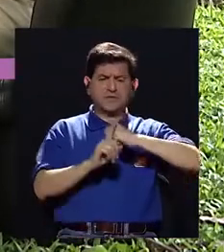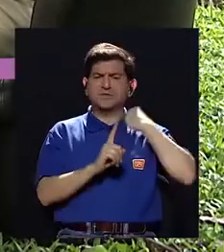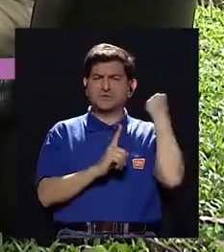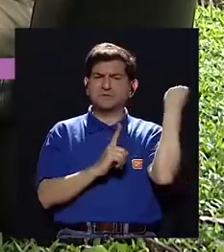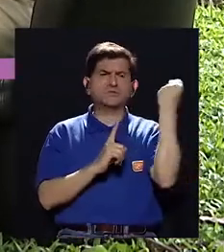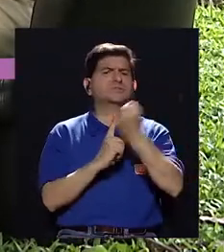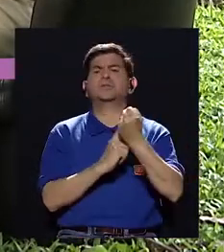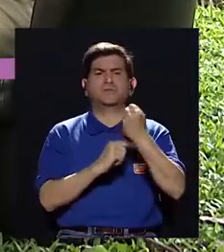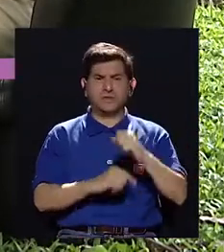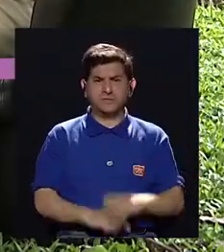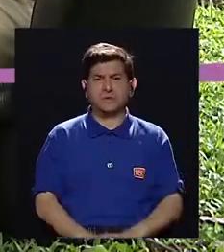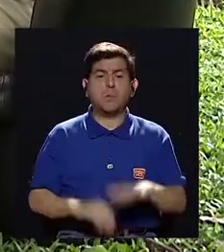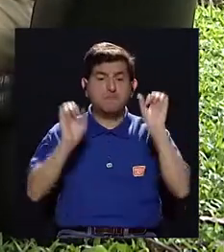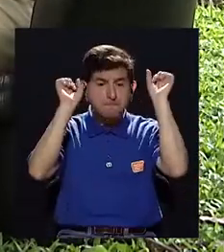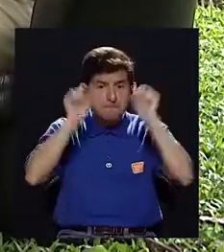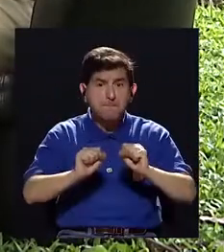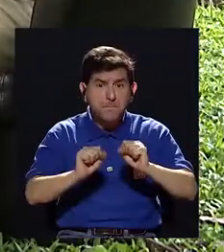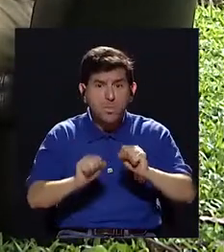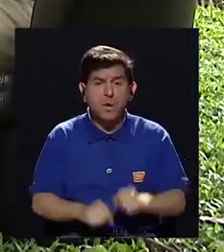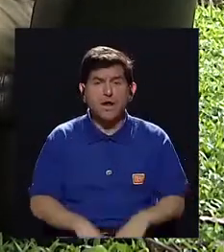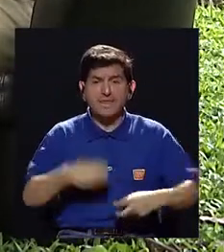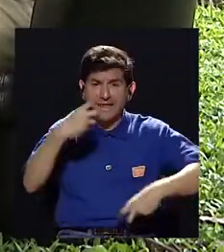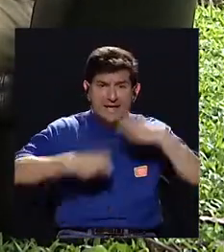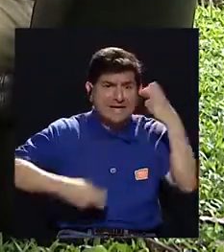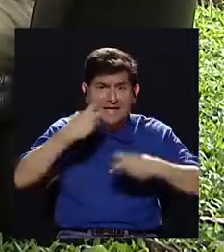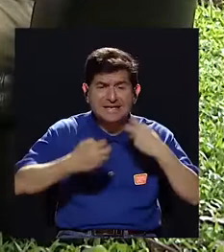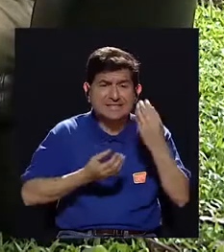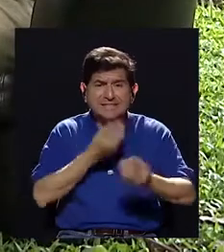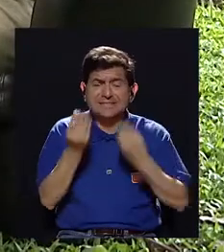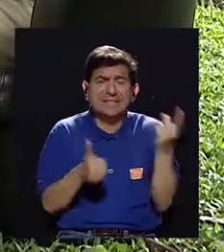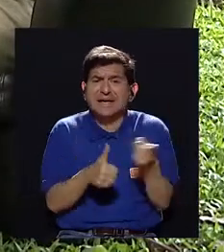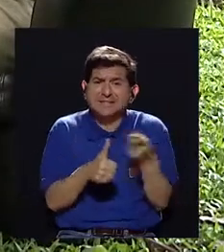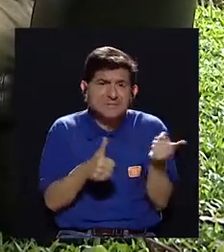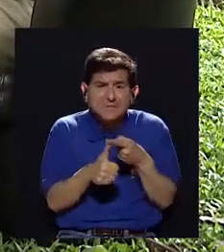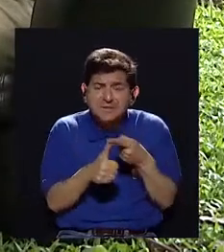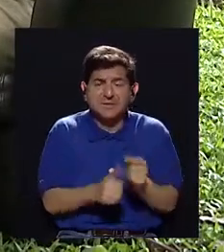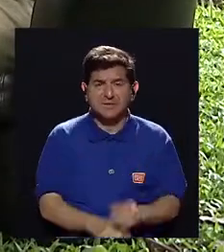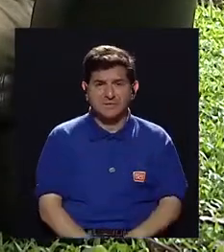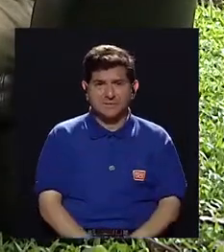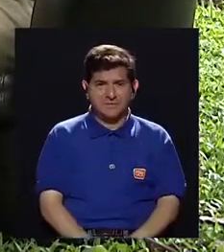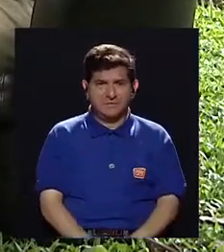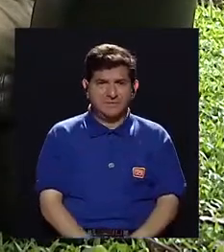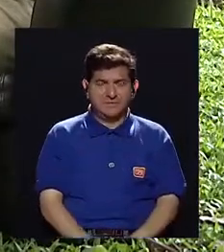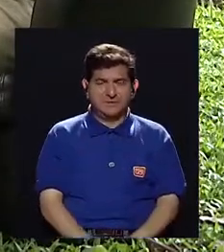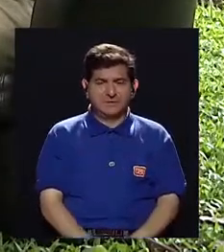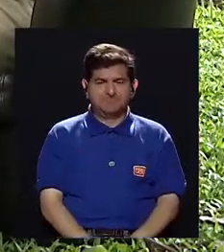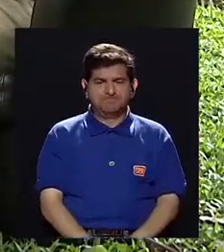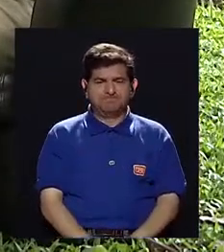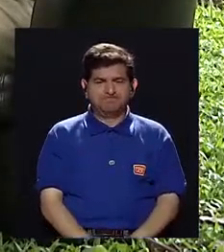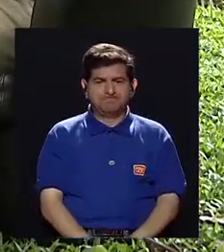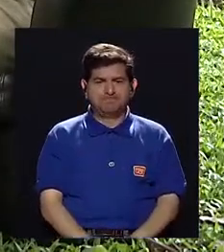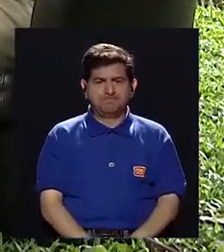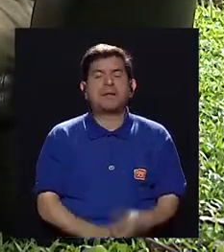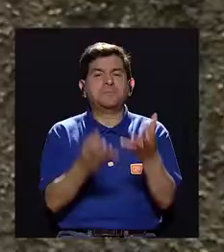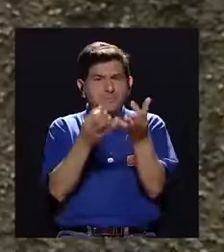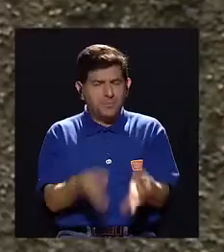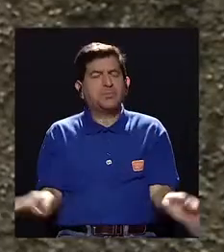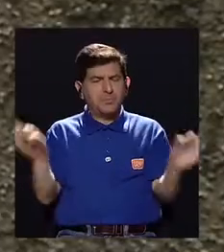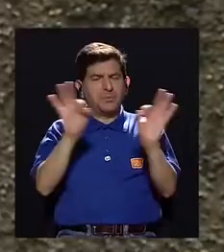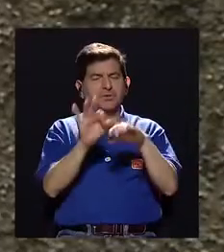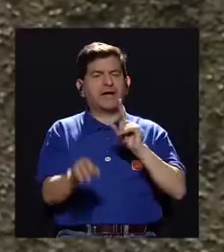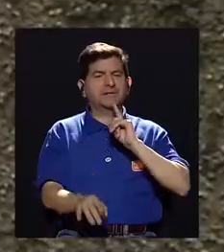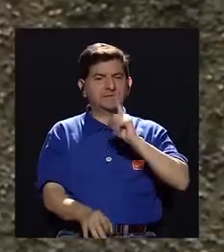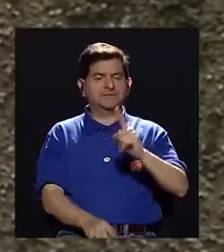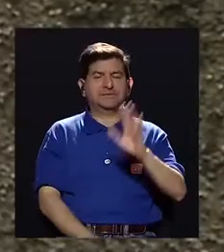una situación, ¿verdad?, que puede desencadenar una crisis? ¿Qué hacer de primera mano? Sí, aquí pues vale la